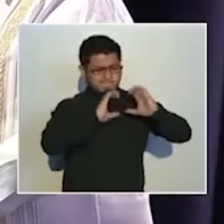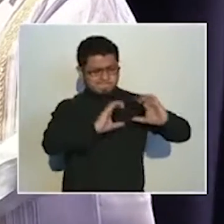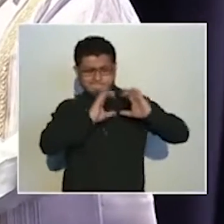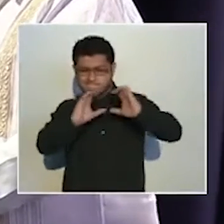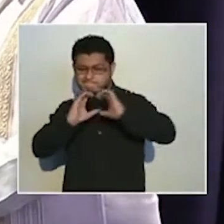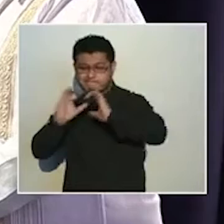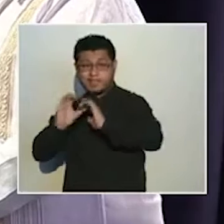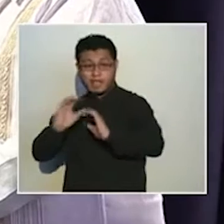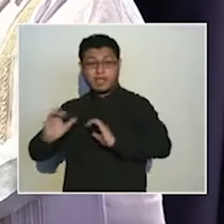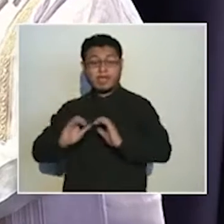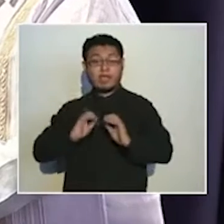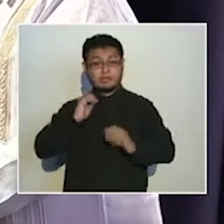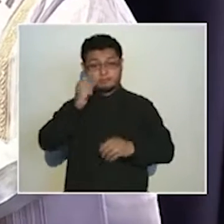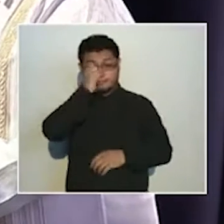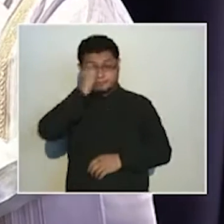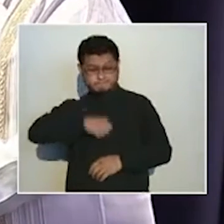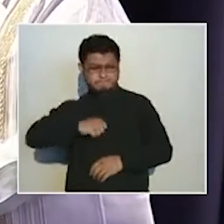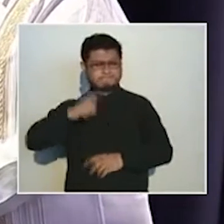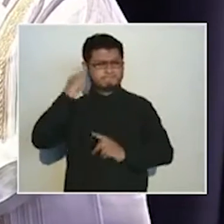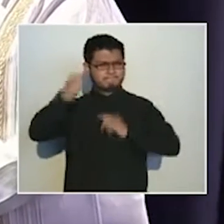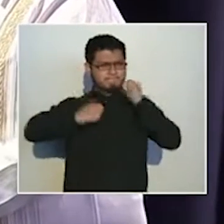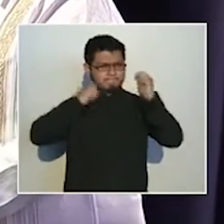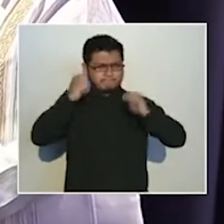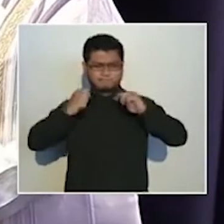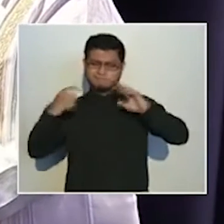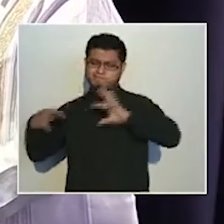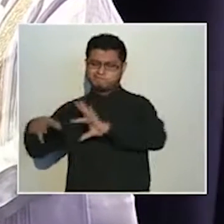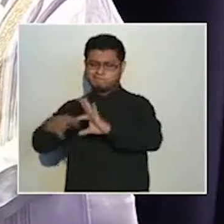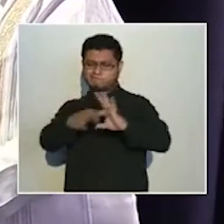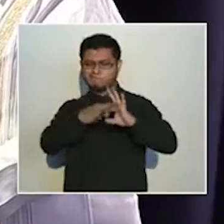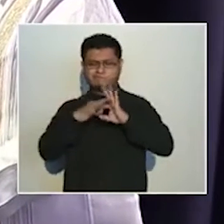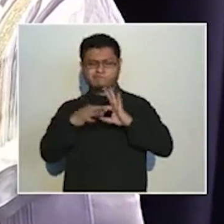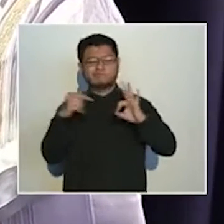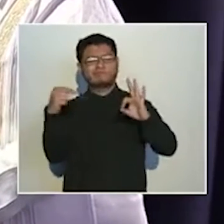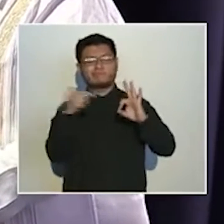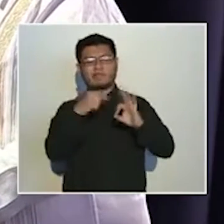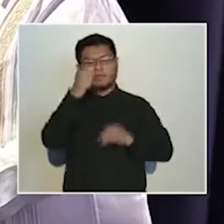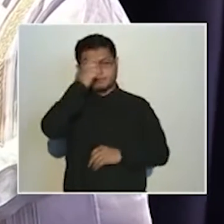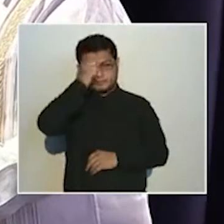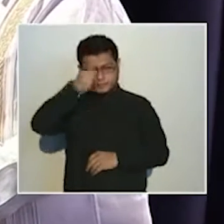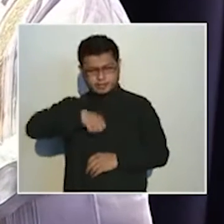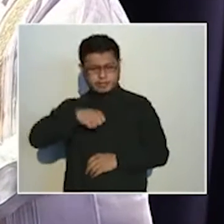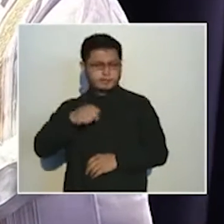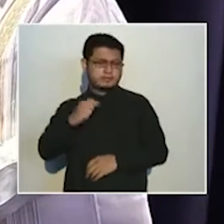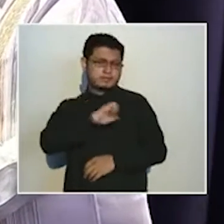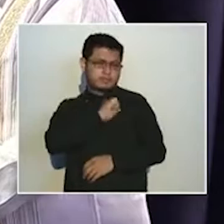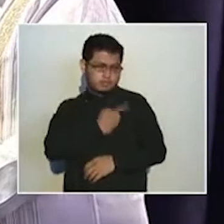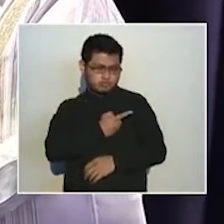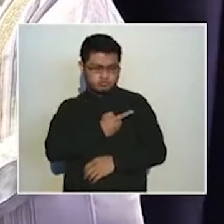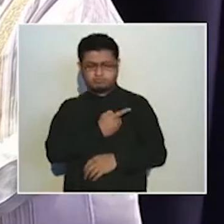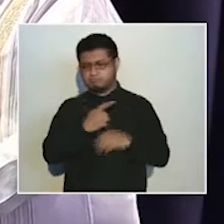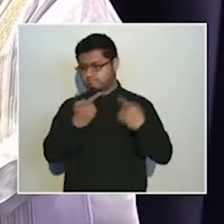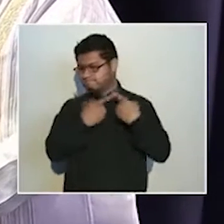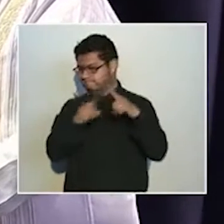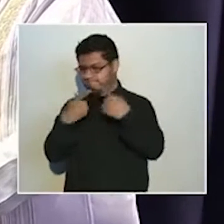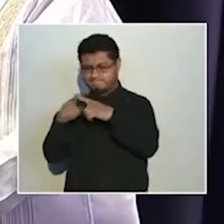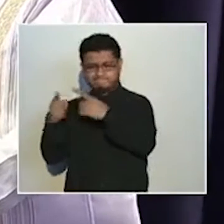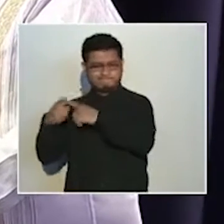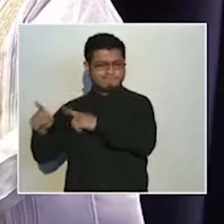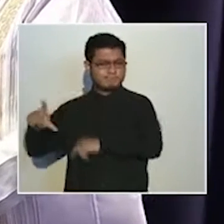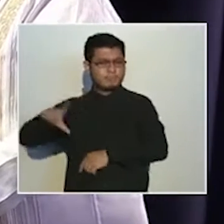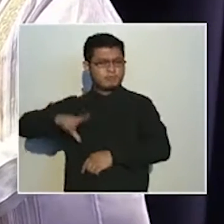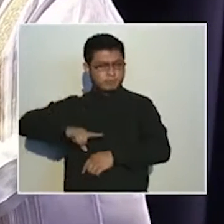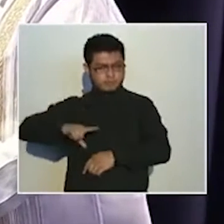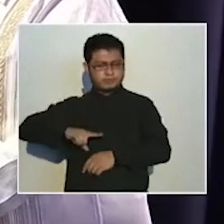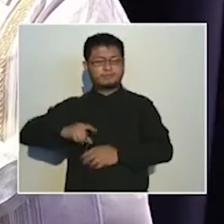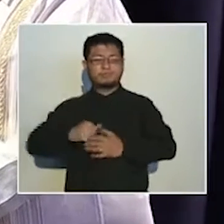la Secretaría de Turismo en estrecha coordinación con la Secretaría de Salud, la iniciativa privada y los gobiernos de los estados.